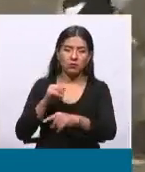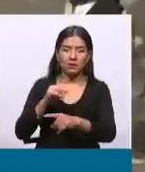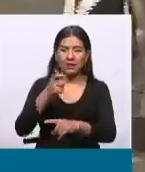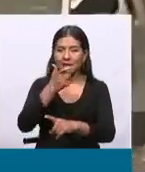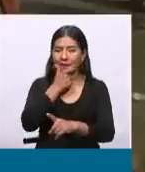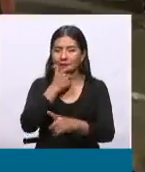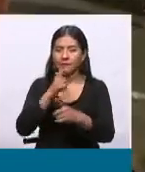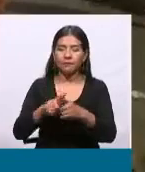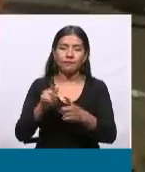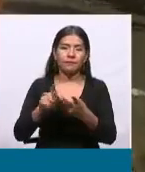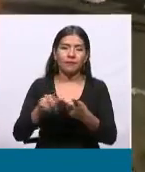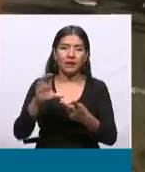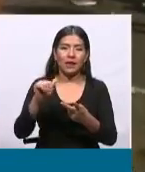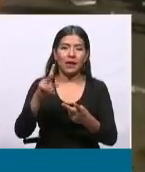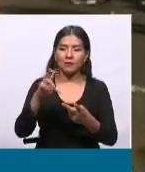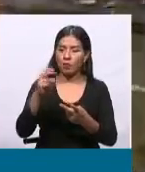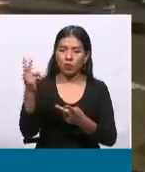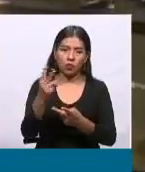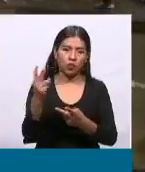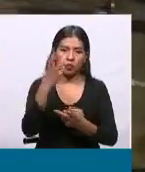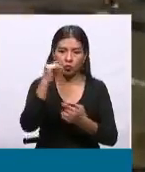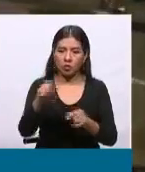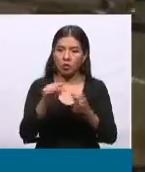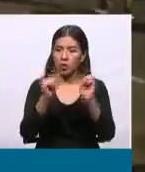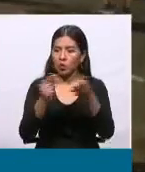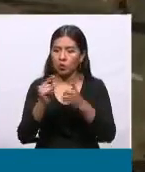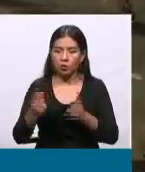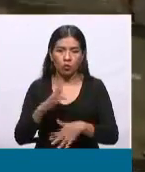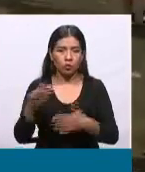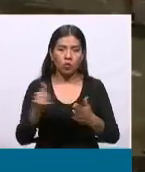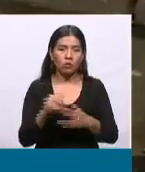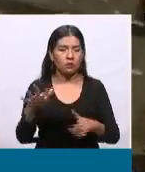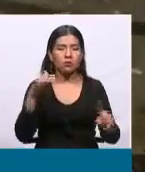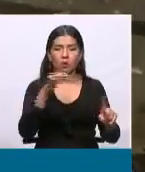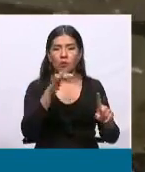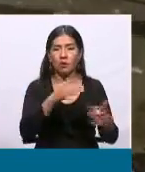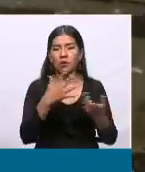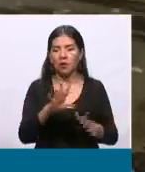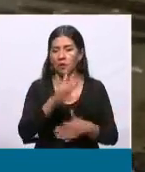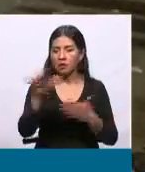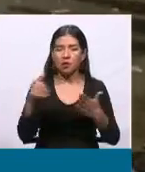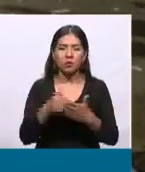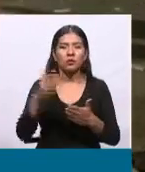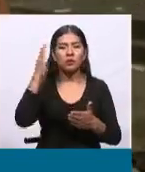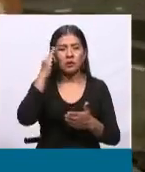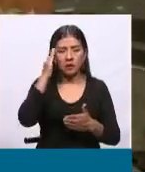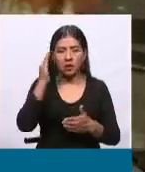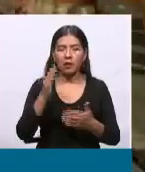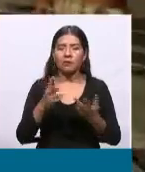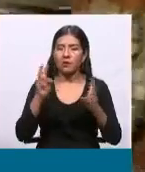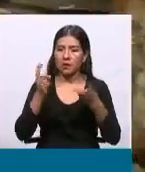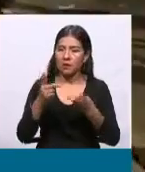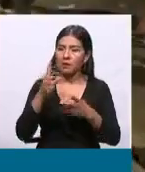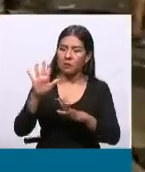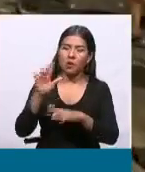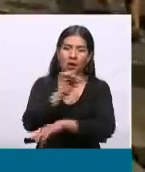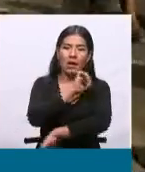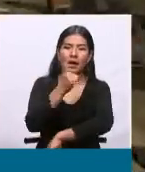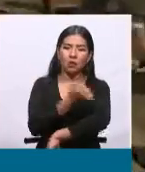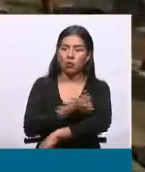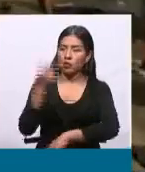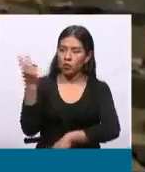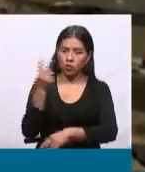Rómulo Calvo, porque estos grupos ciertamente, por lo que se sabe, son contratados por estas